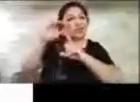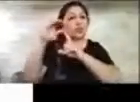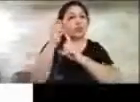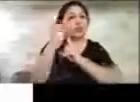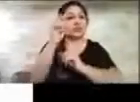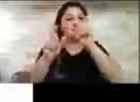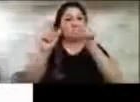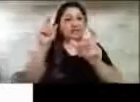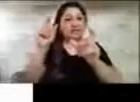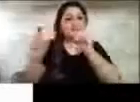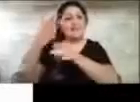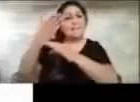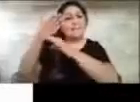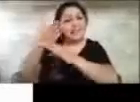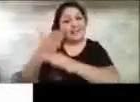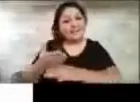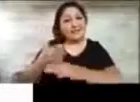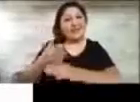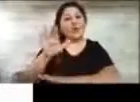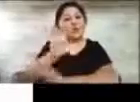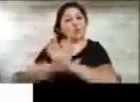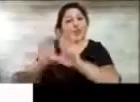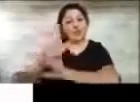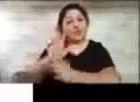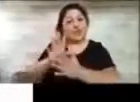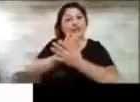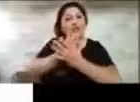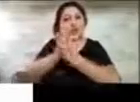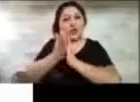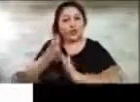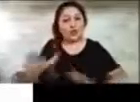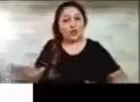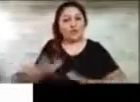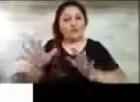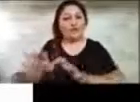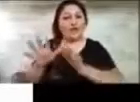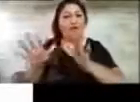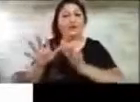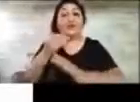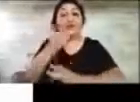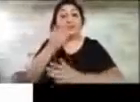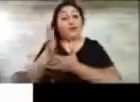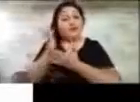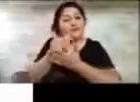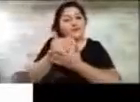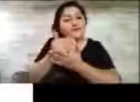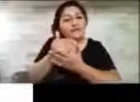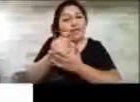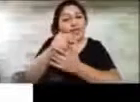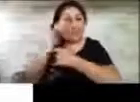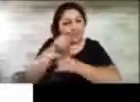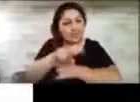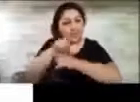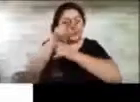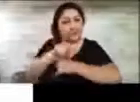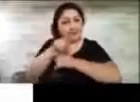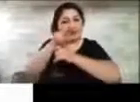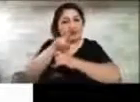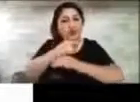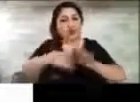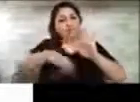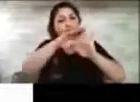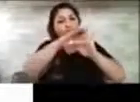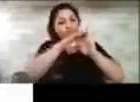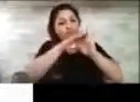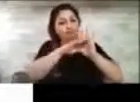mantener y salvaguardar todos estos esfuerzos, y también un plan de fiscalización y regulación de estos mismos, de estos mínimos